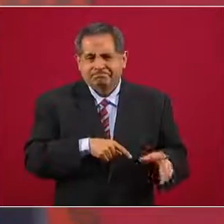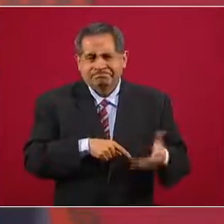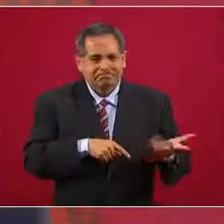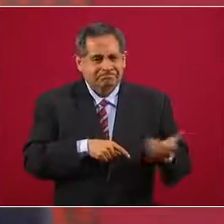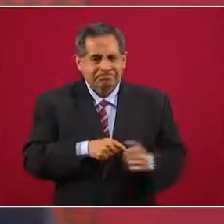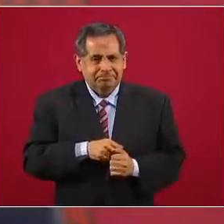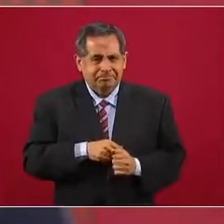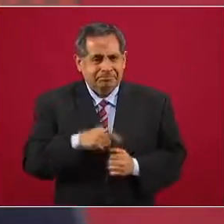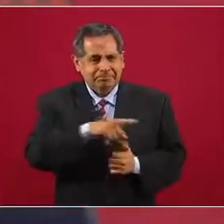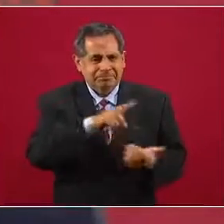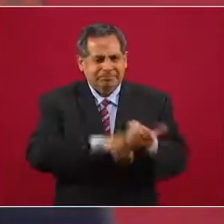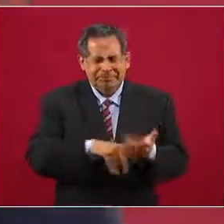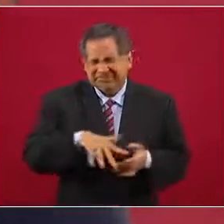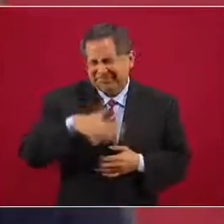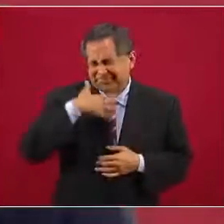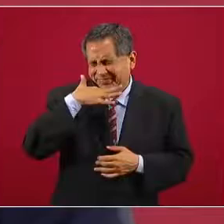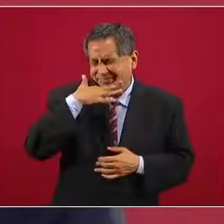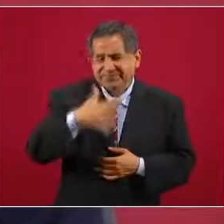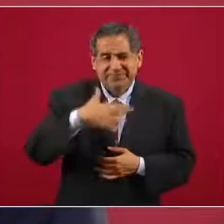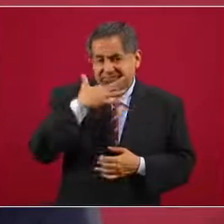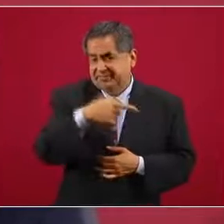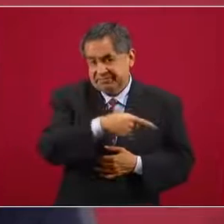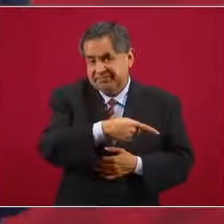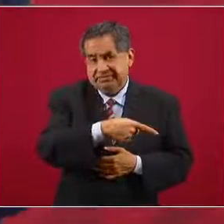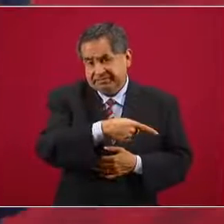con una corrupción